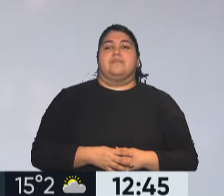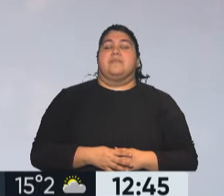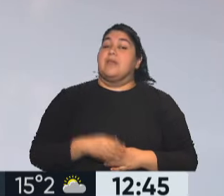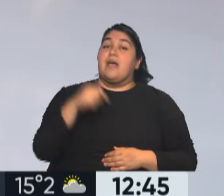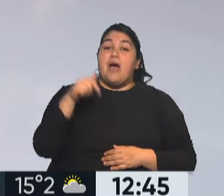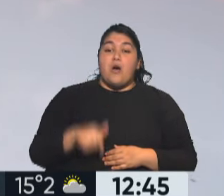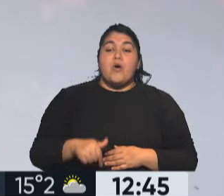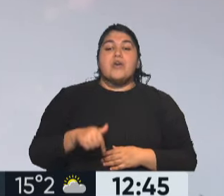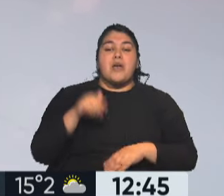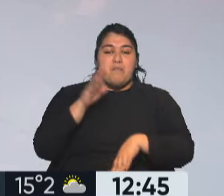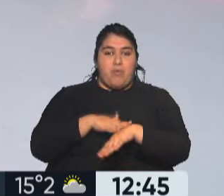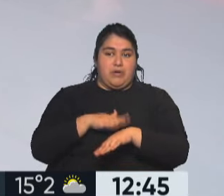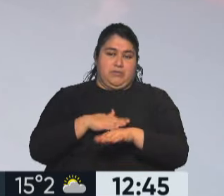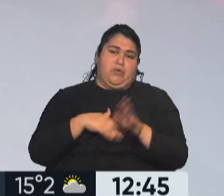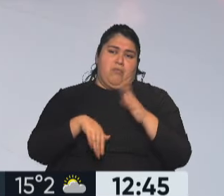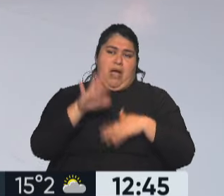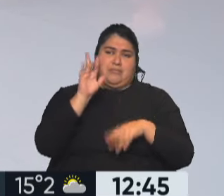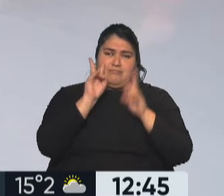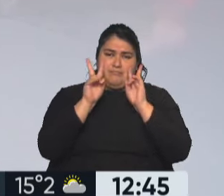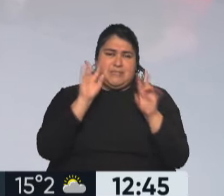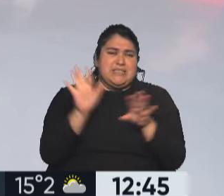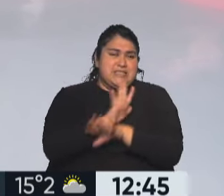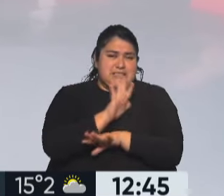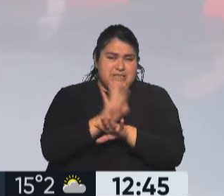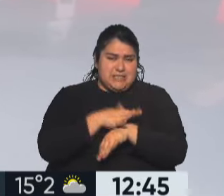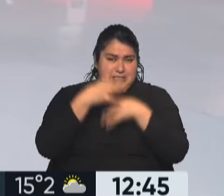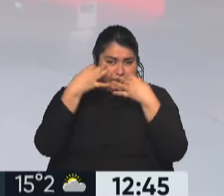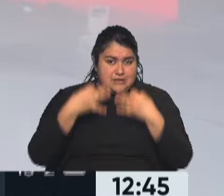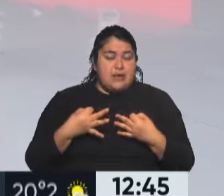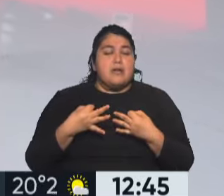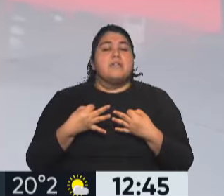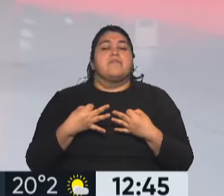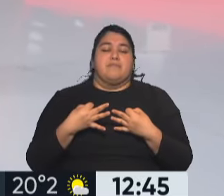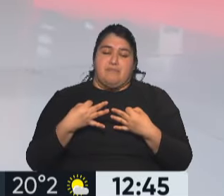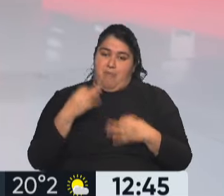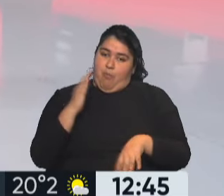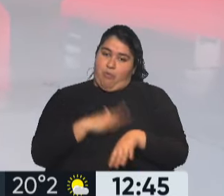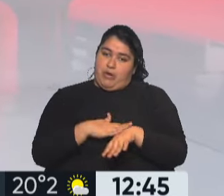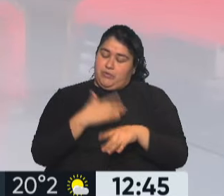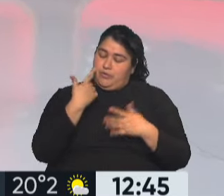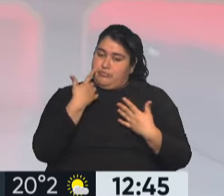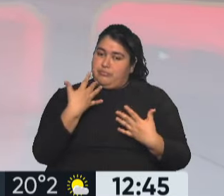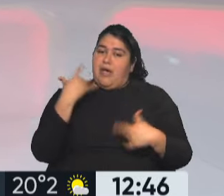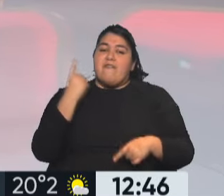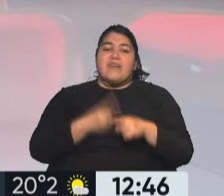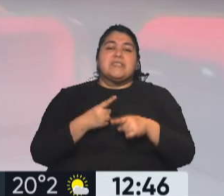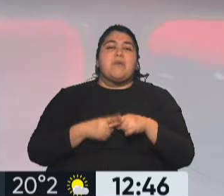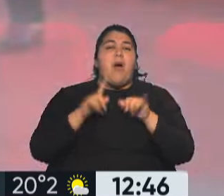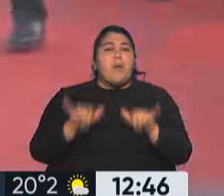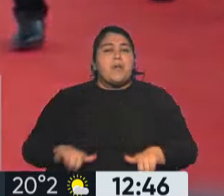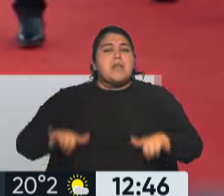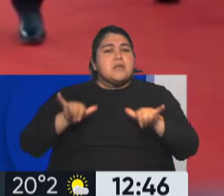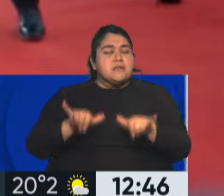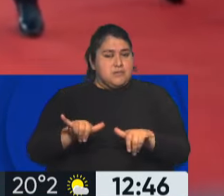Está ocurriendo la maravilla de ver cine en el cine y es un gran momento para el Festival de Venecia porque nunca